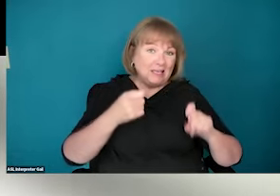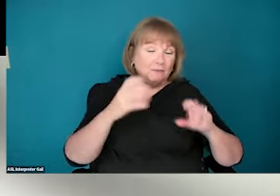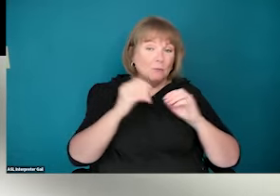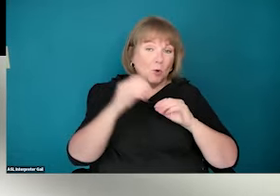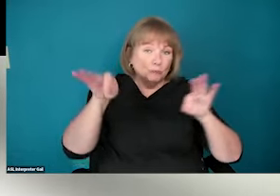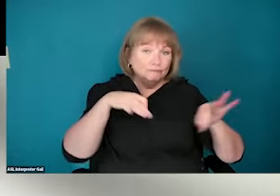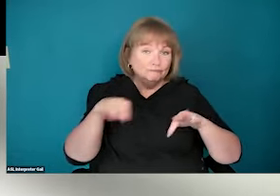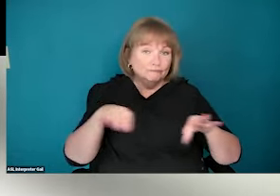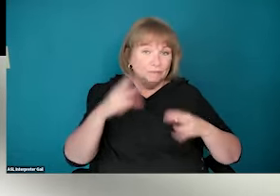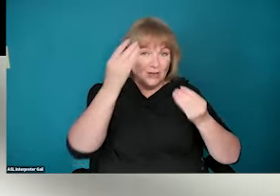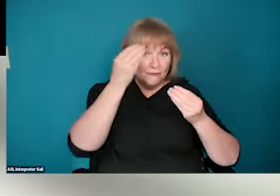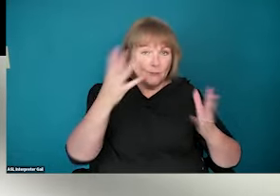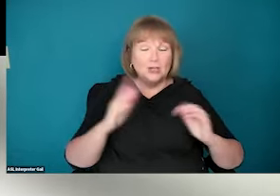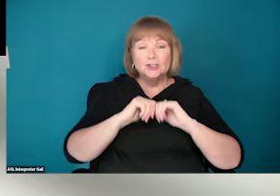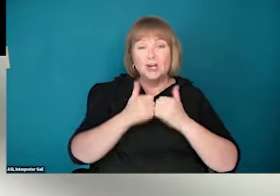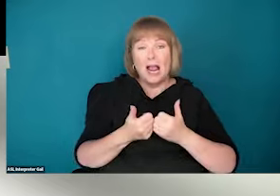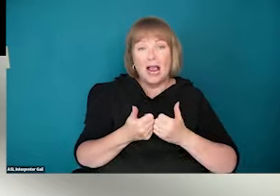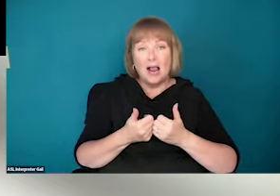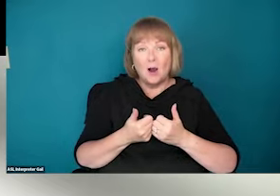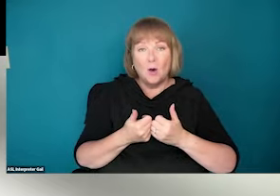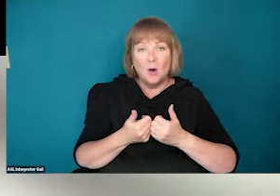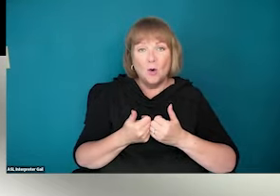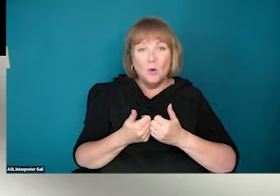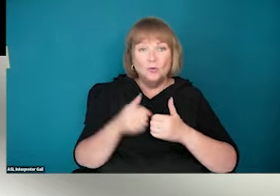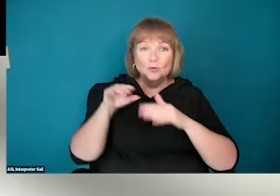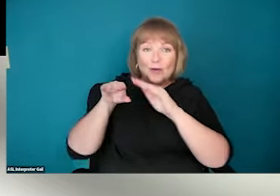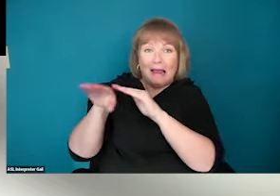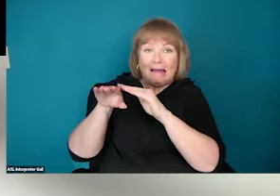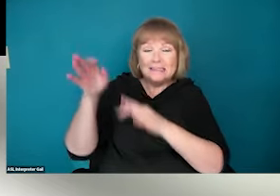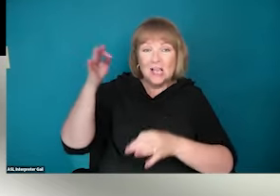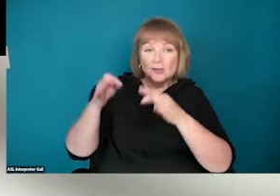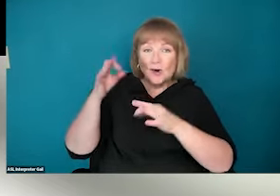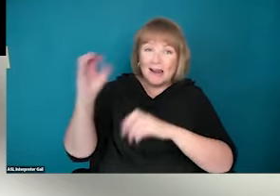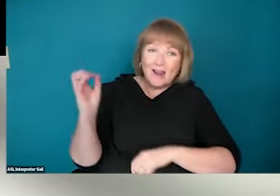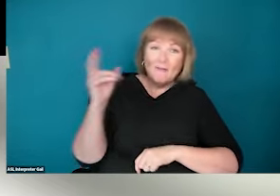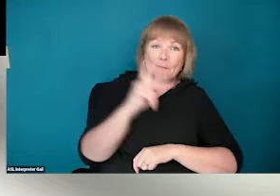pronto y ellos pueden darles ayudas en cómo usted puede